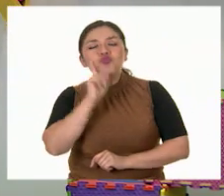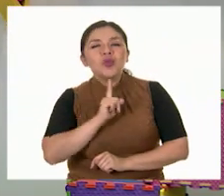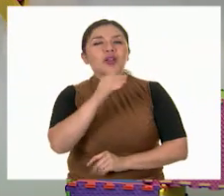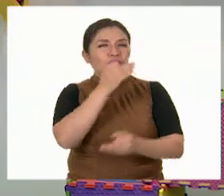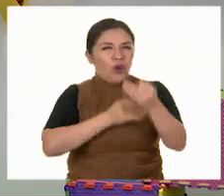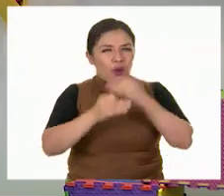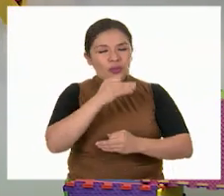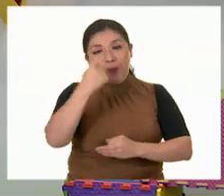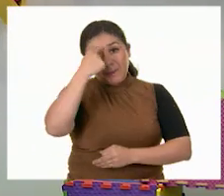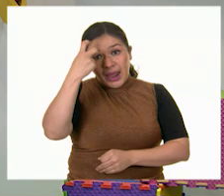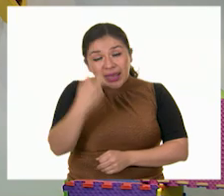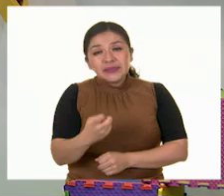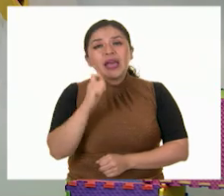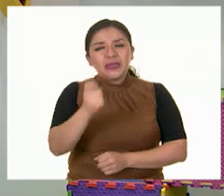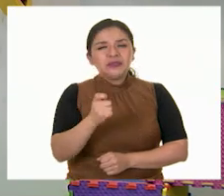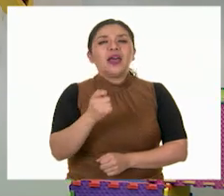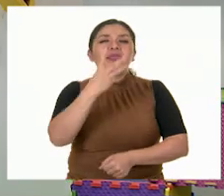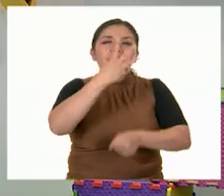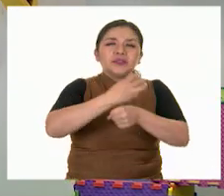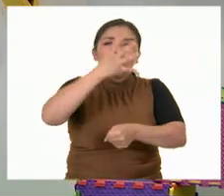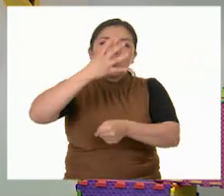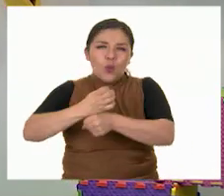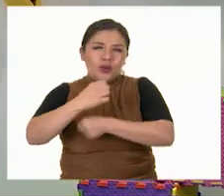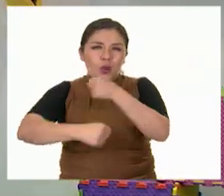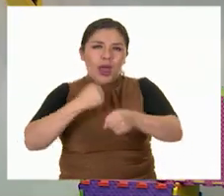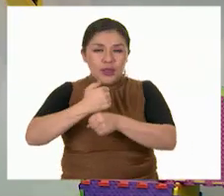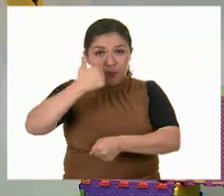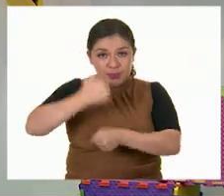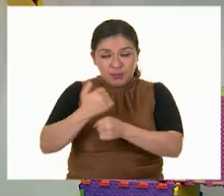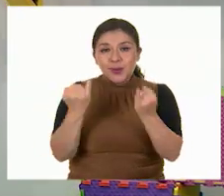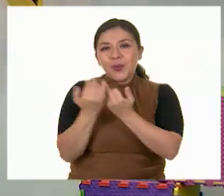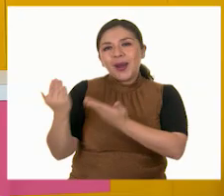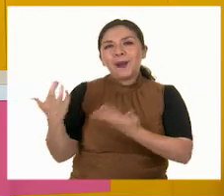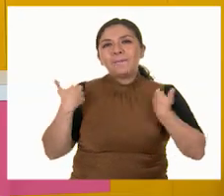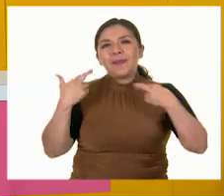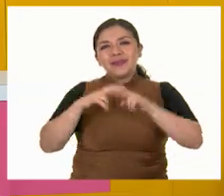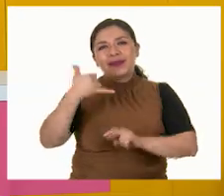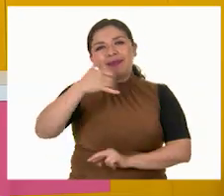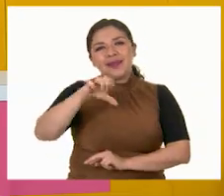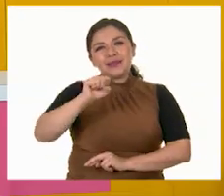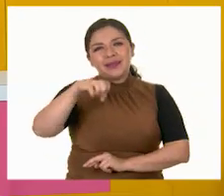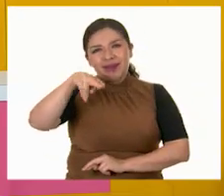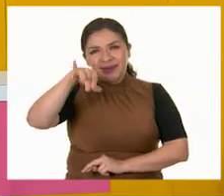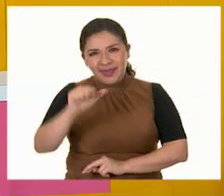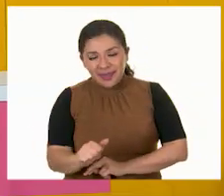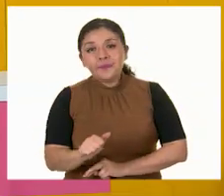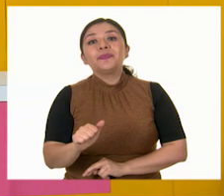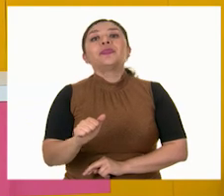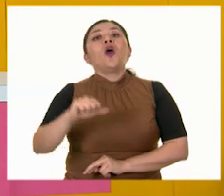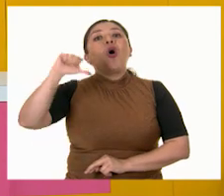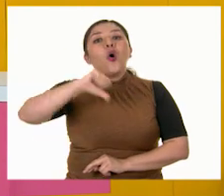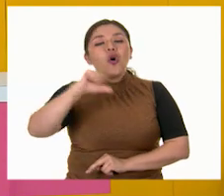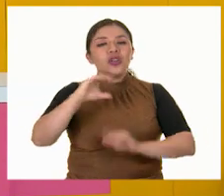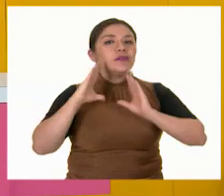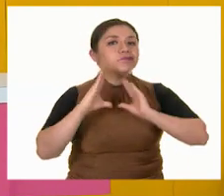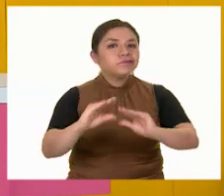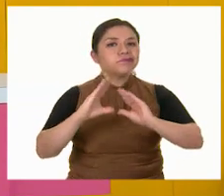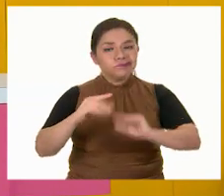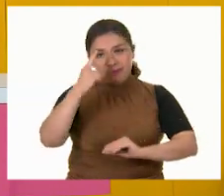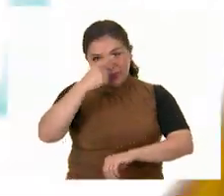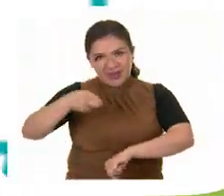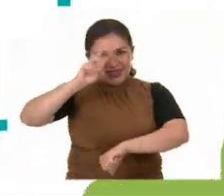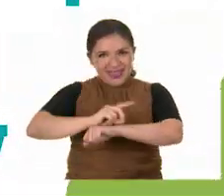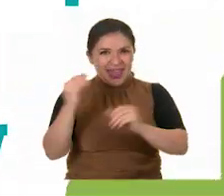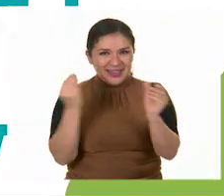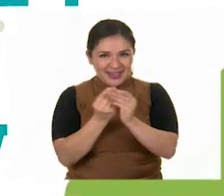las maestras del ciclo 2 de tercero y cuarto grado y a la maestra Yesenia Saldaña Rodríguez, quien nos impartió esta clase del día